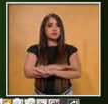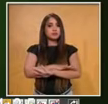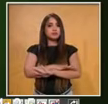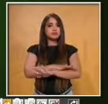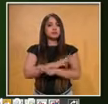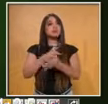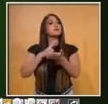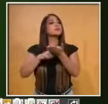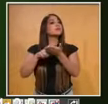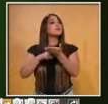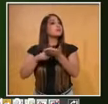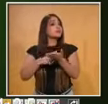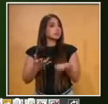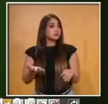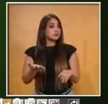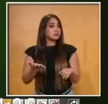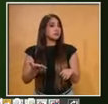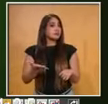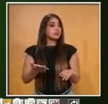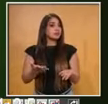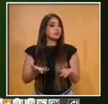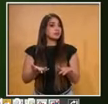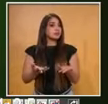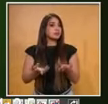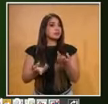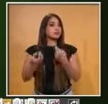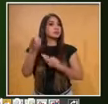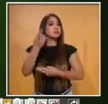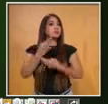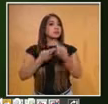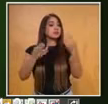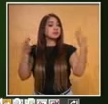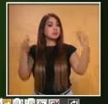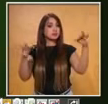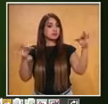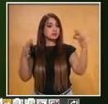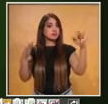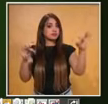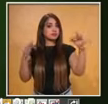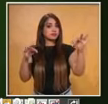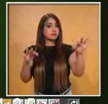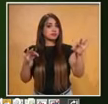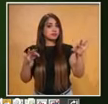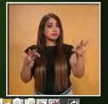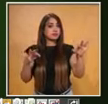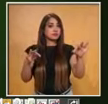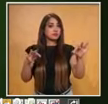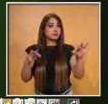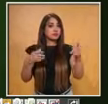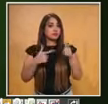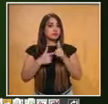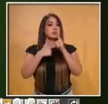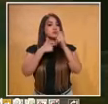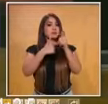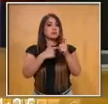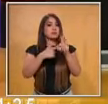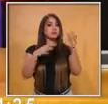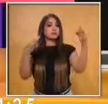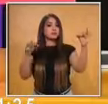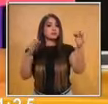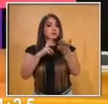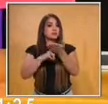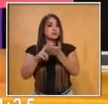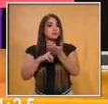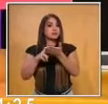rosa? Volvemos a nuestras hojas. Fíjate bien. Seguimos con la hoja rosa que